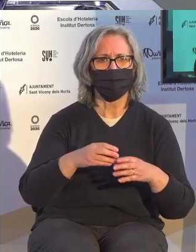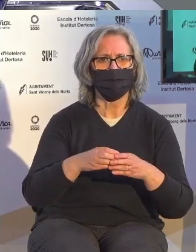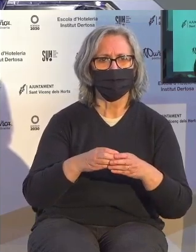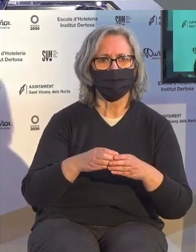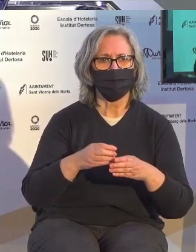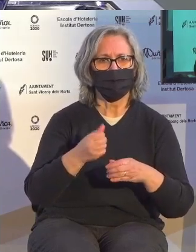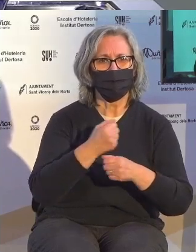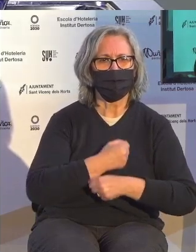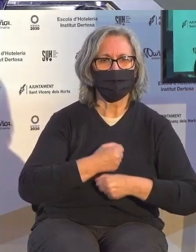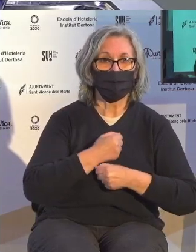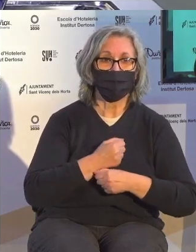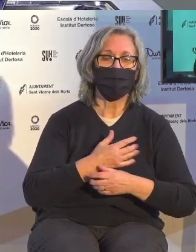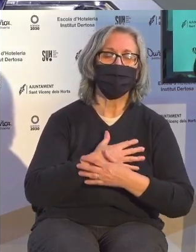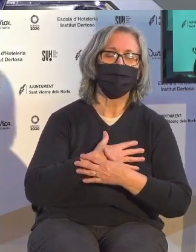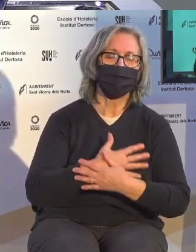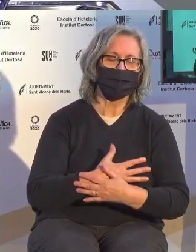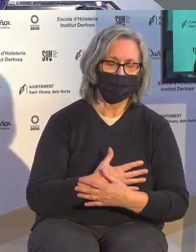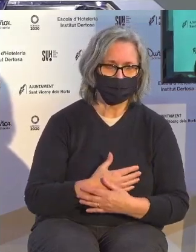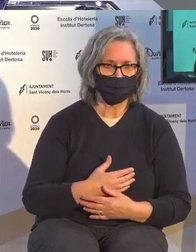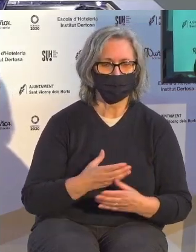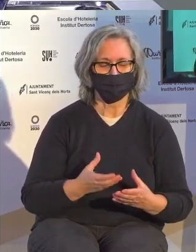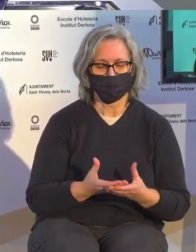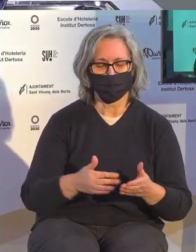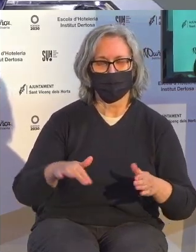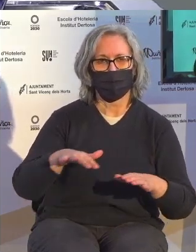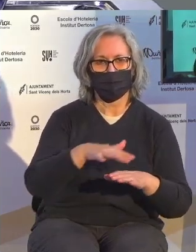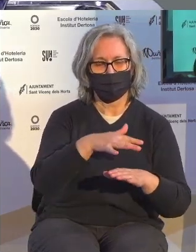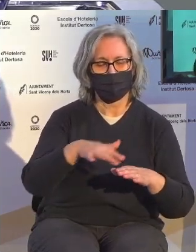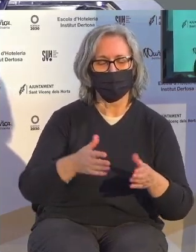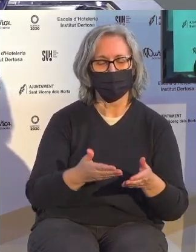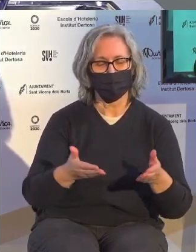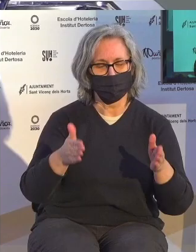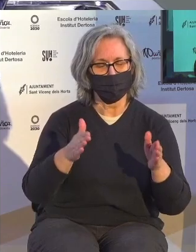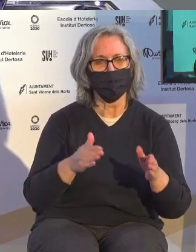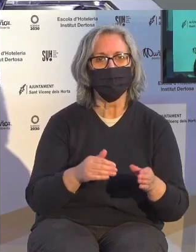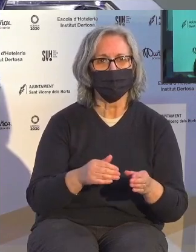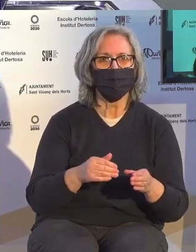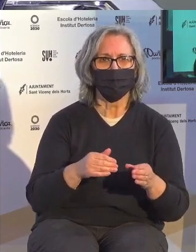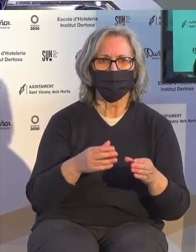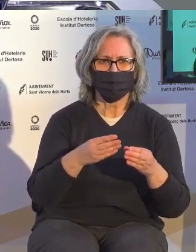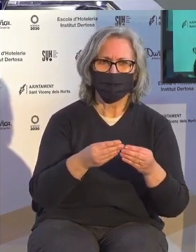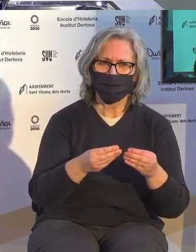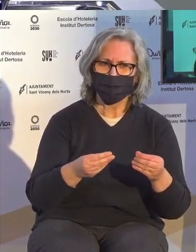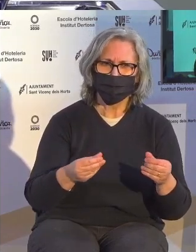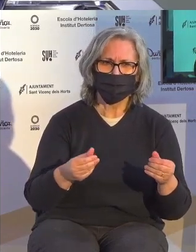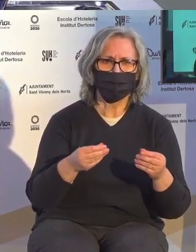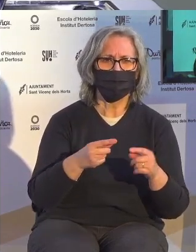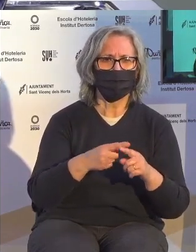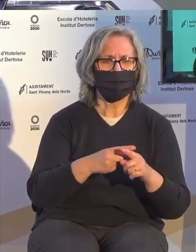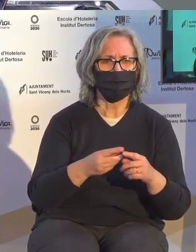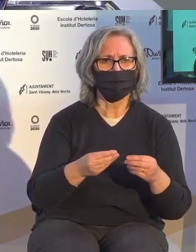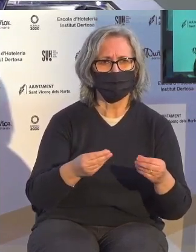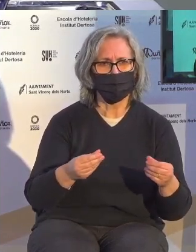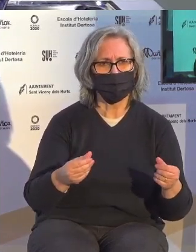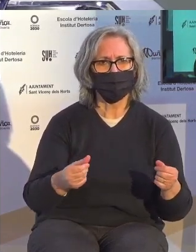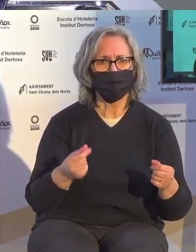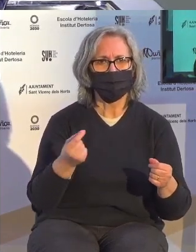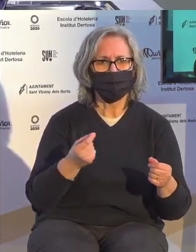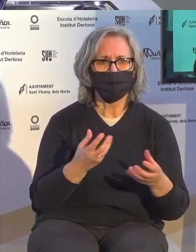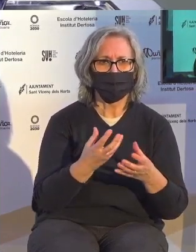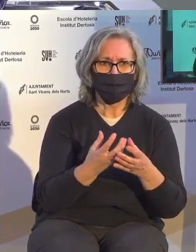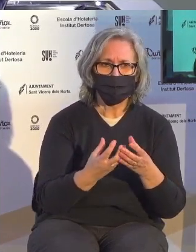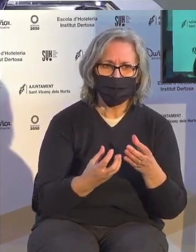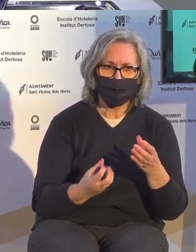para así con una temperatura bien suave sacarlo jugo de las fresas nada